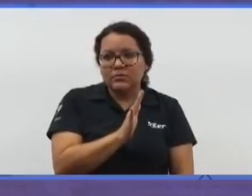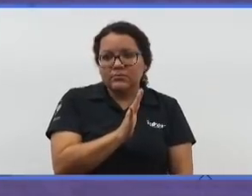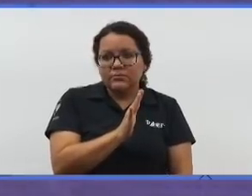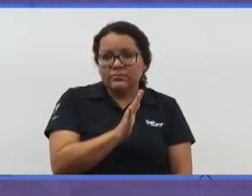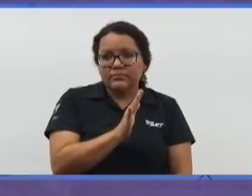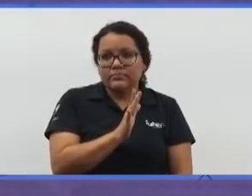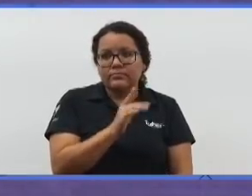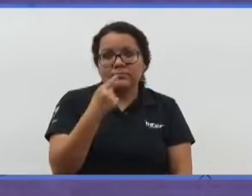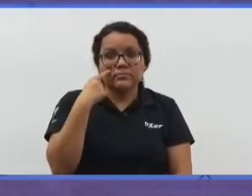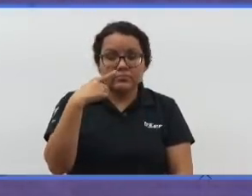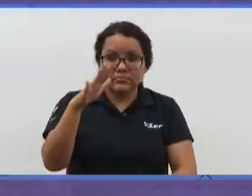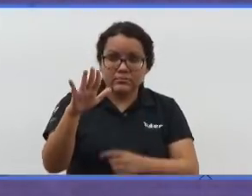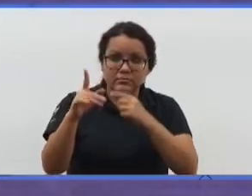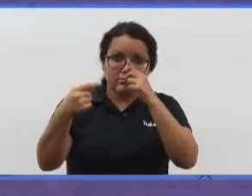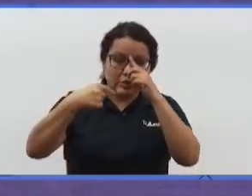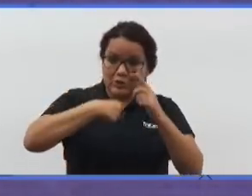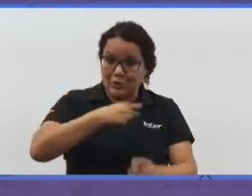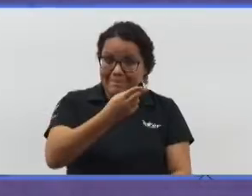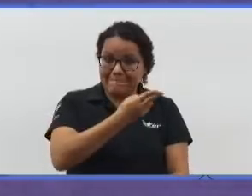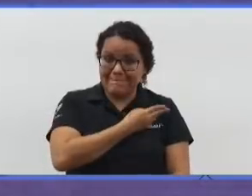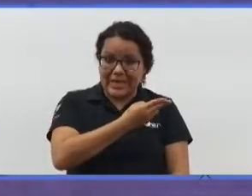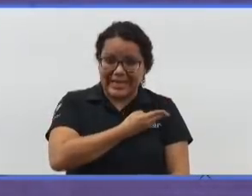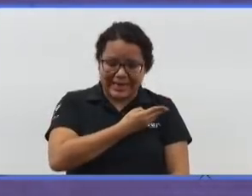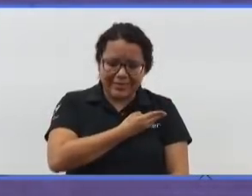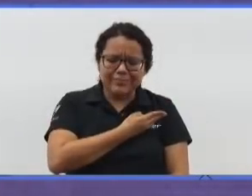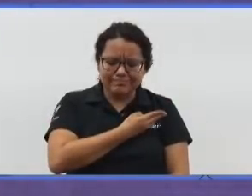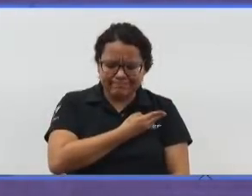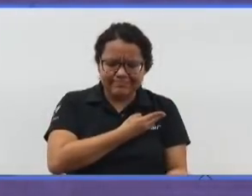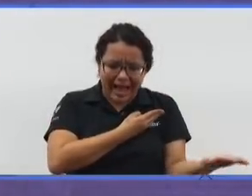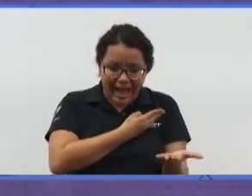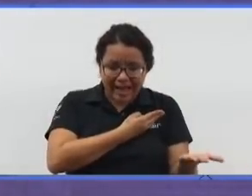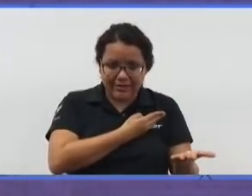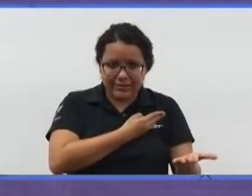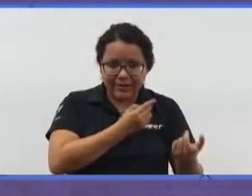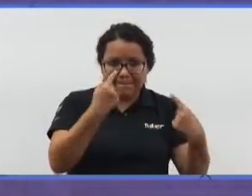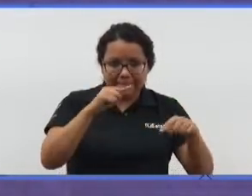que cuando cometo un pecado y no lo confieso